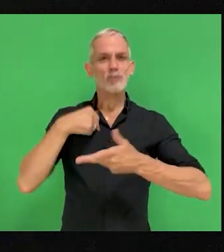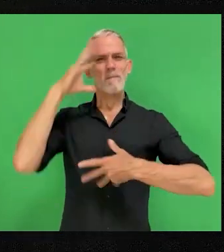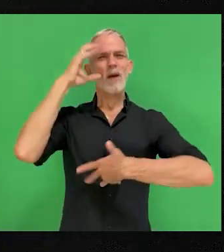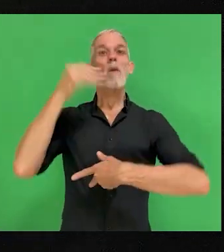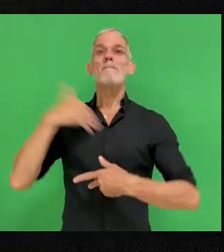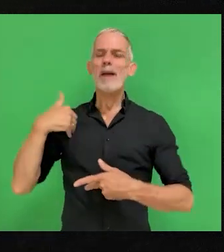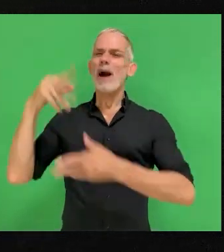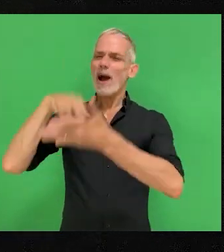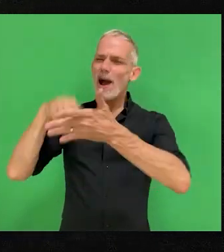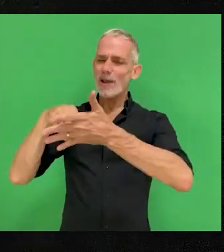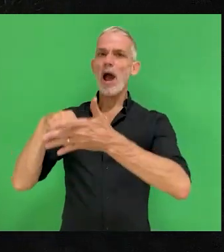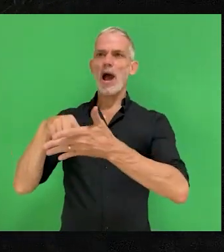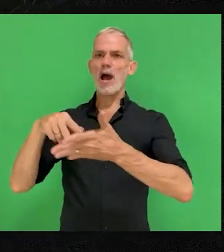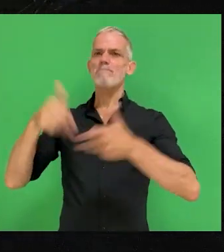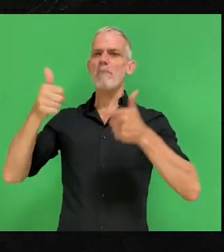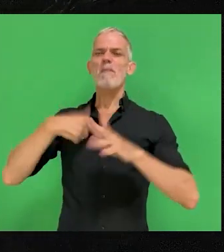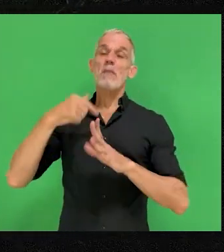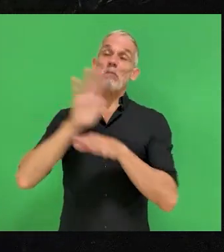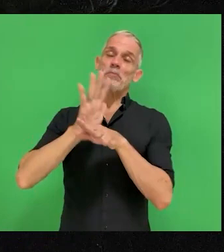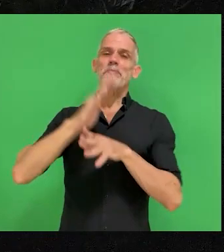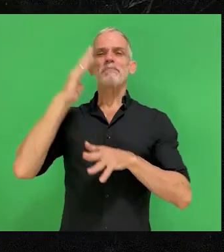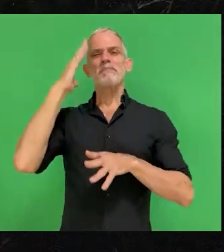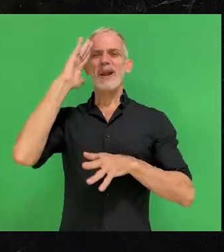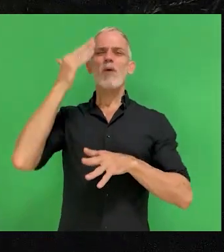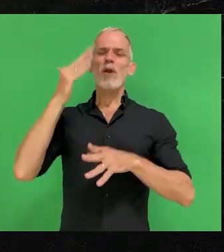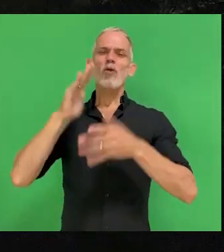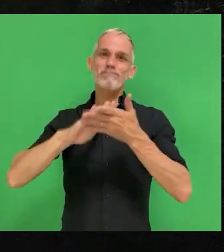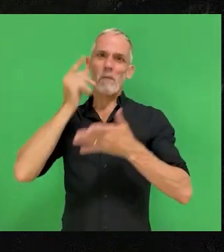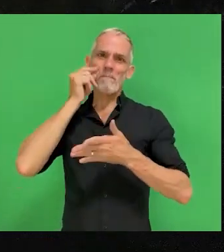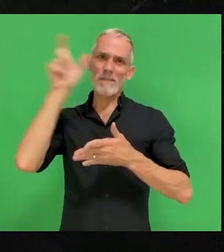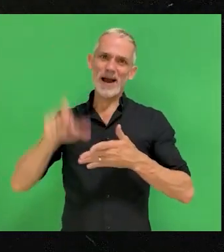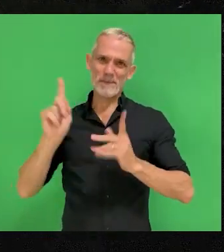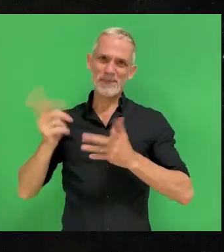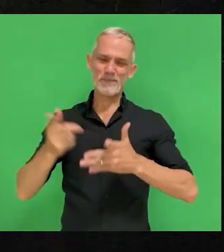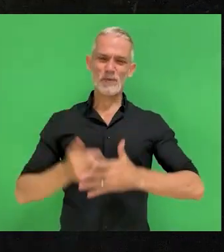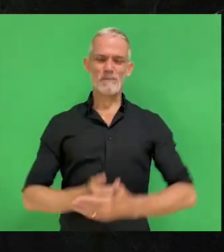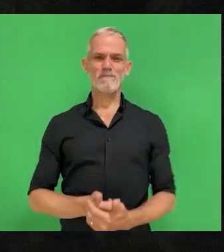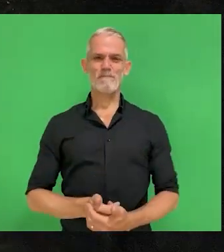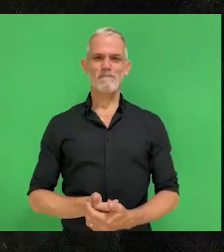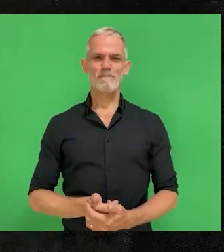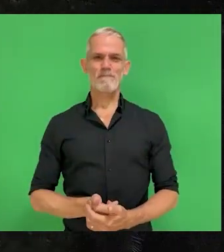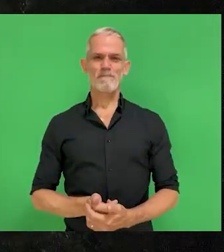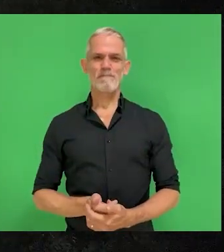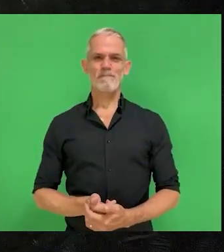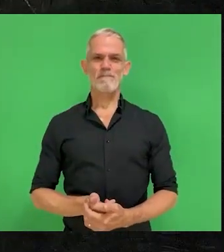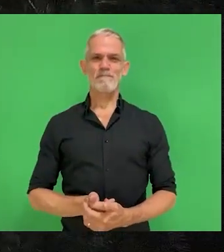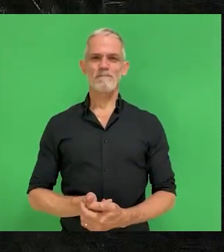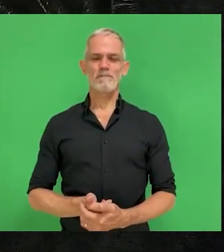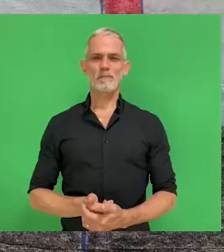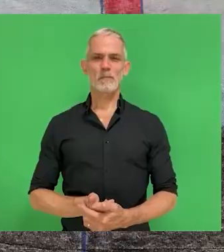lecturas es lo que mejor puede pasar por un recuerdo suyo. El sol se asoma tras unos edificios.